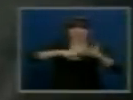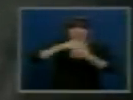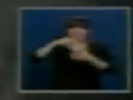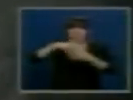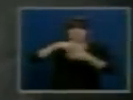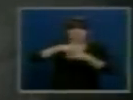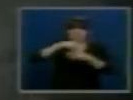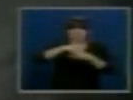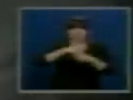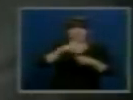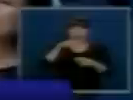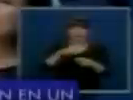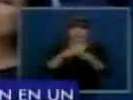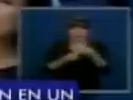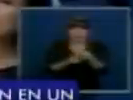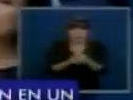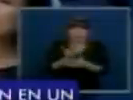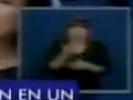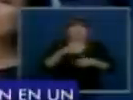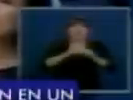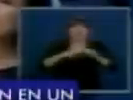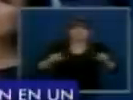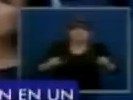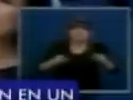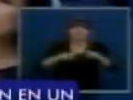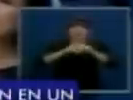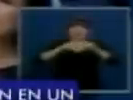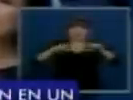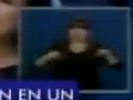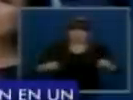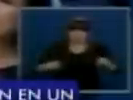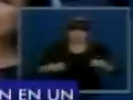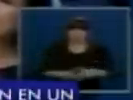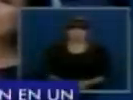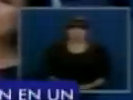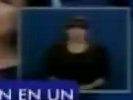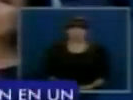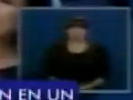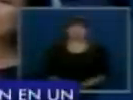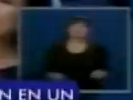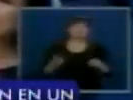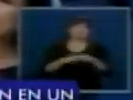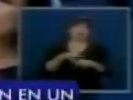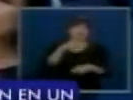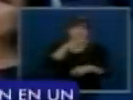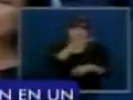Esto produce corrupción, corrupción y más corrupción.